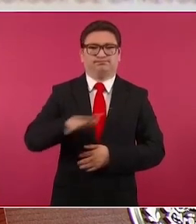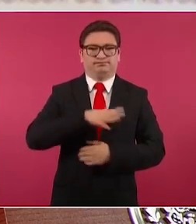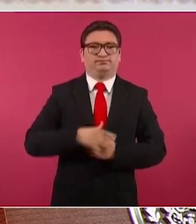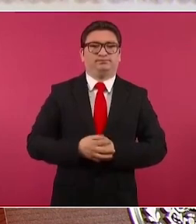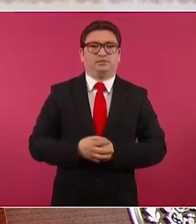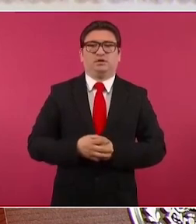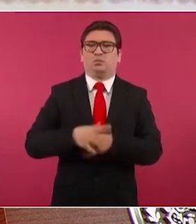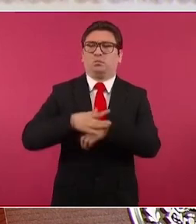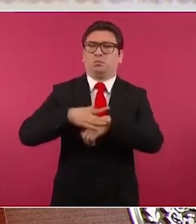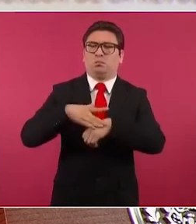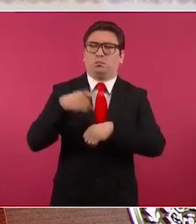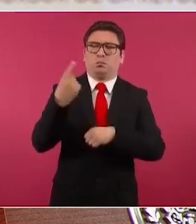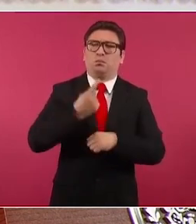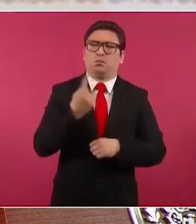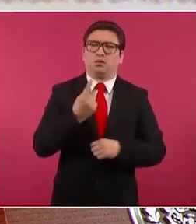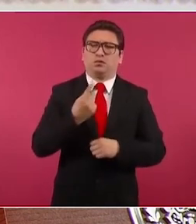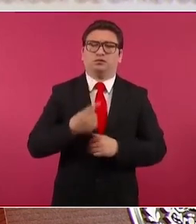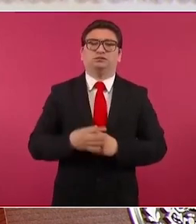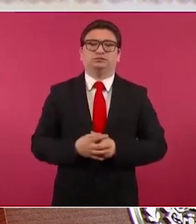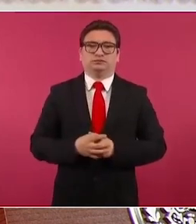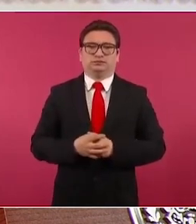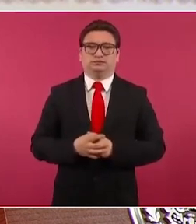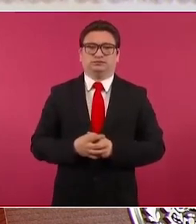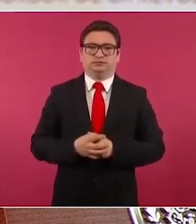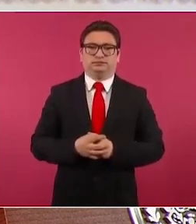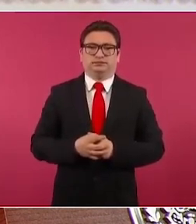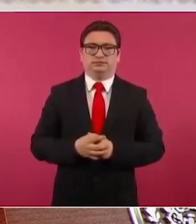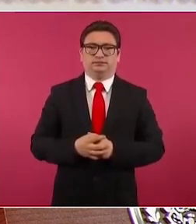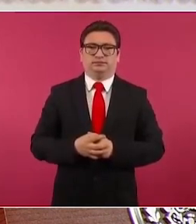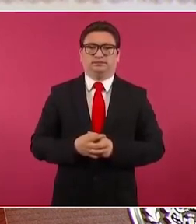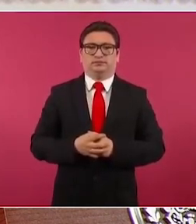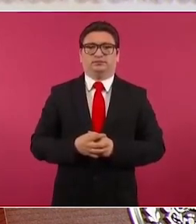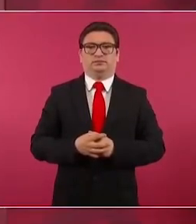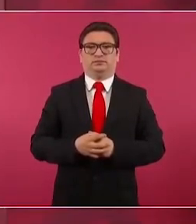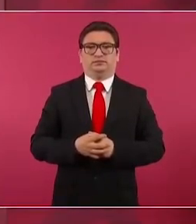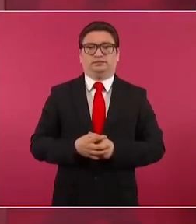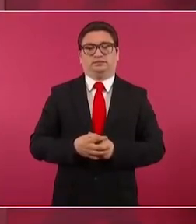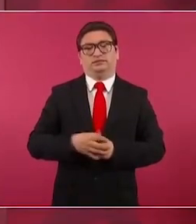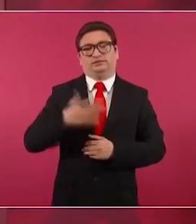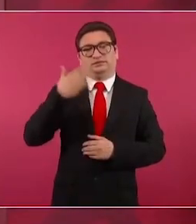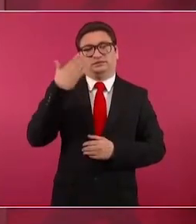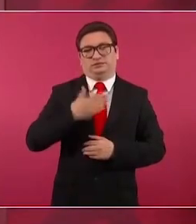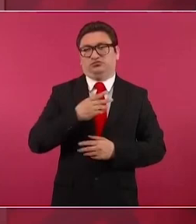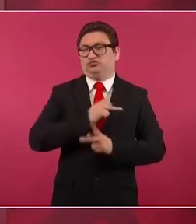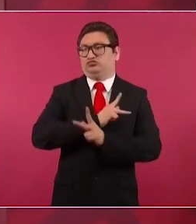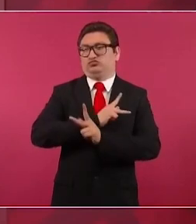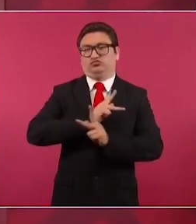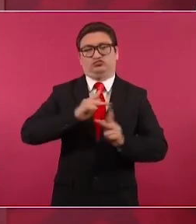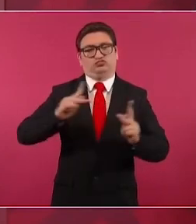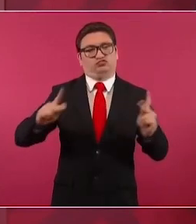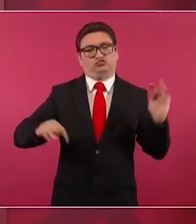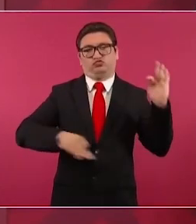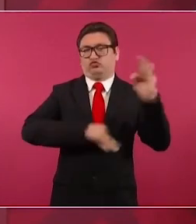debe en mucho a que todos están cumpliendo,